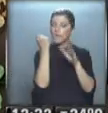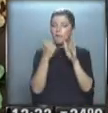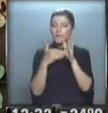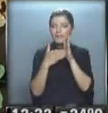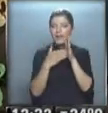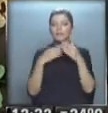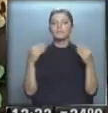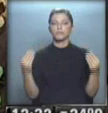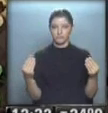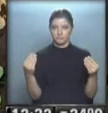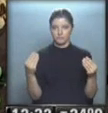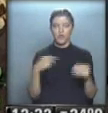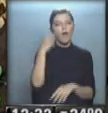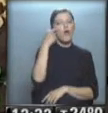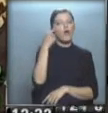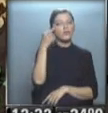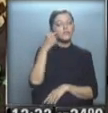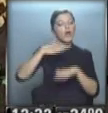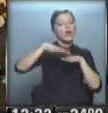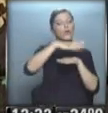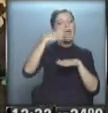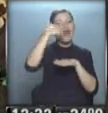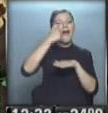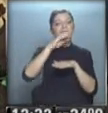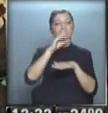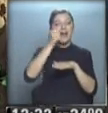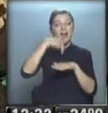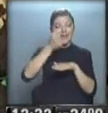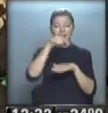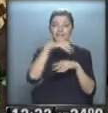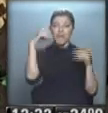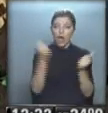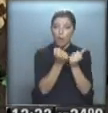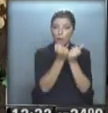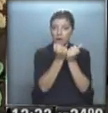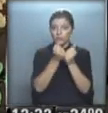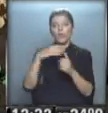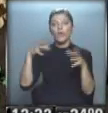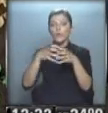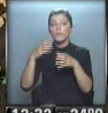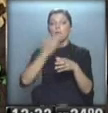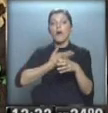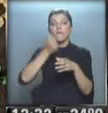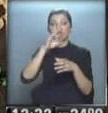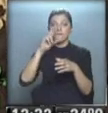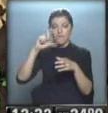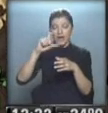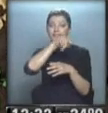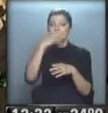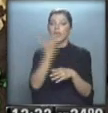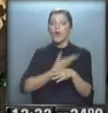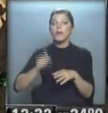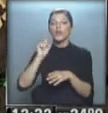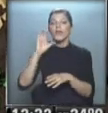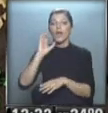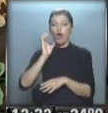semana fue conocer que en La Habana llegaron a un nuevo acuerdo entre las FARC y los delegados del gobierno de Colombia. En este